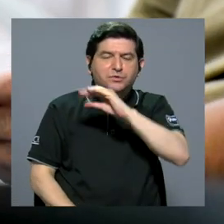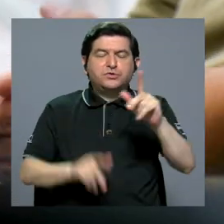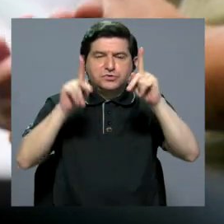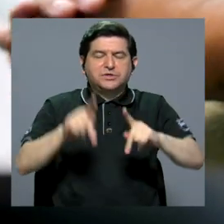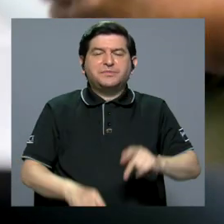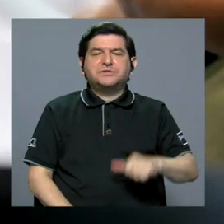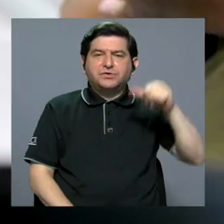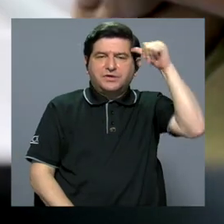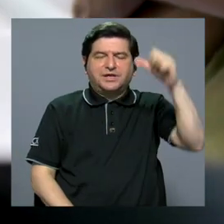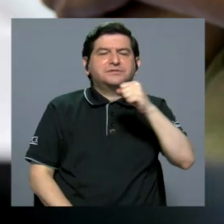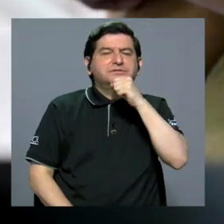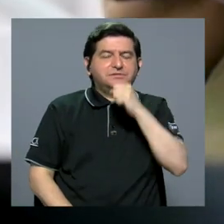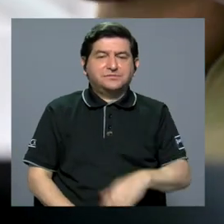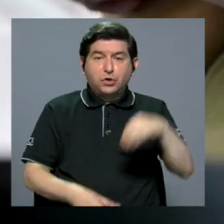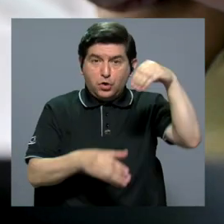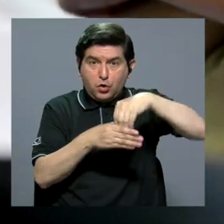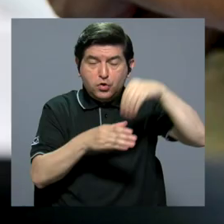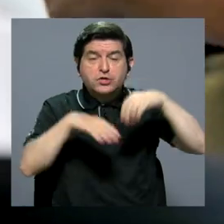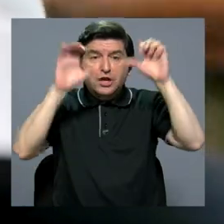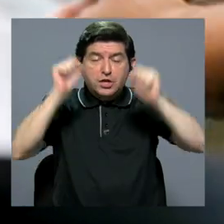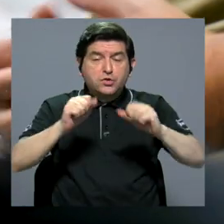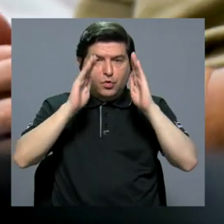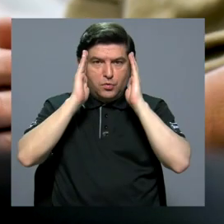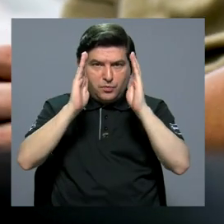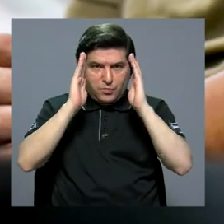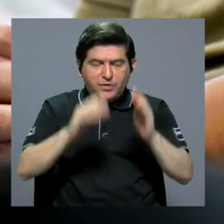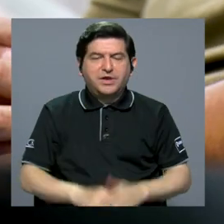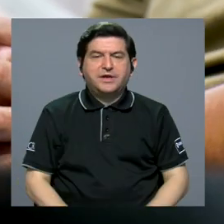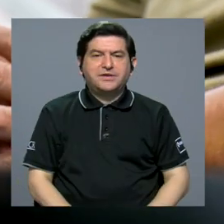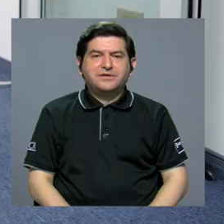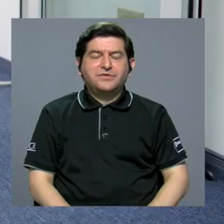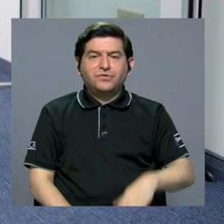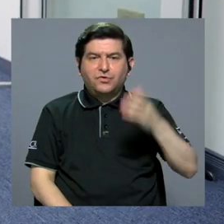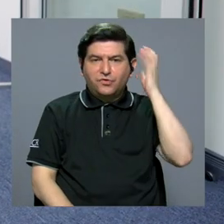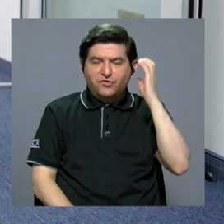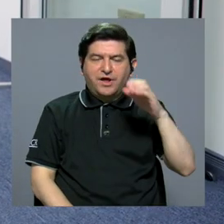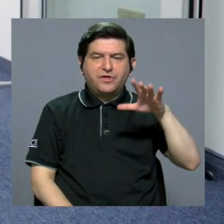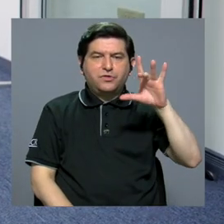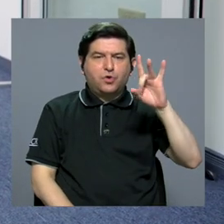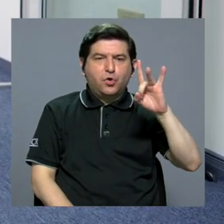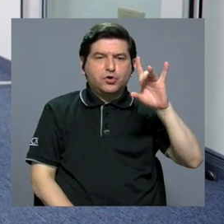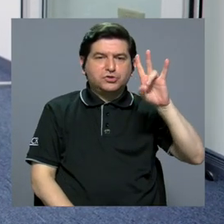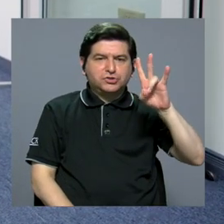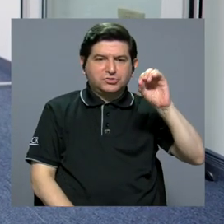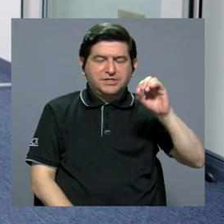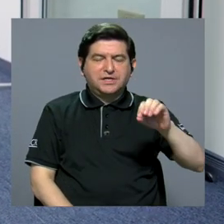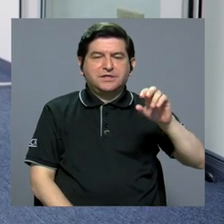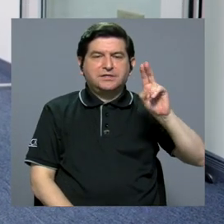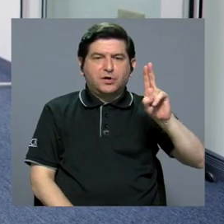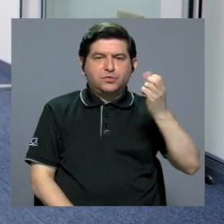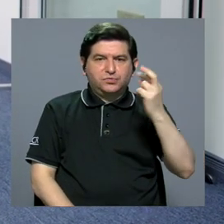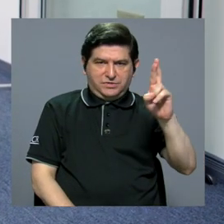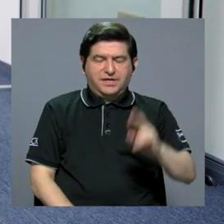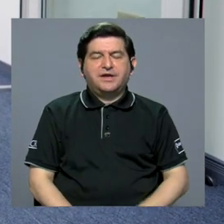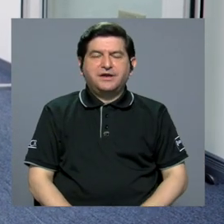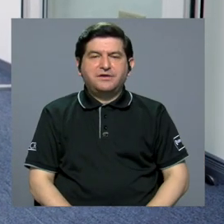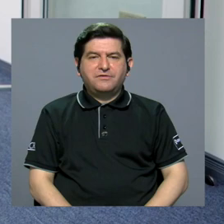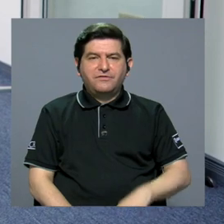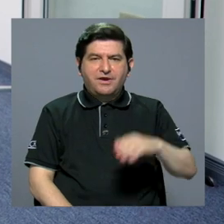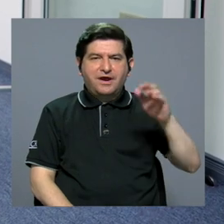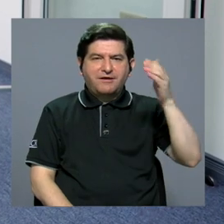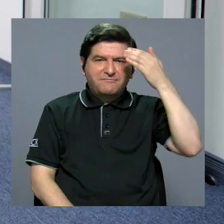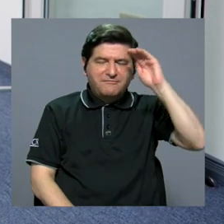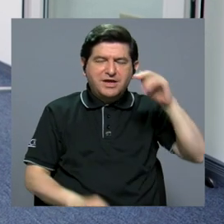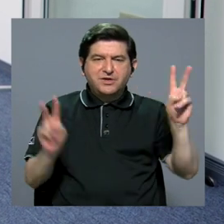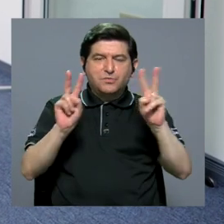mayores. El contenido puede ser sintonizado a través de Radio 870 UCR, en el Facebook Live o